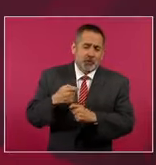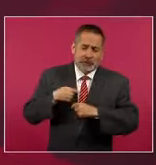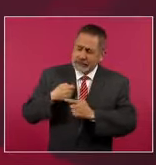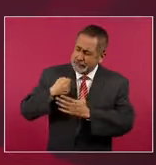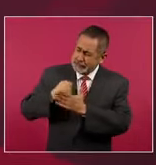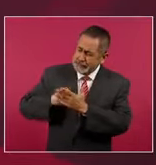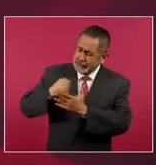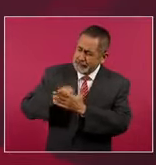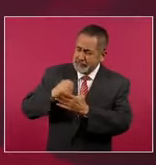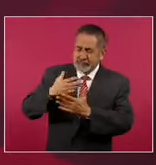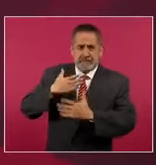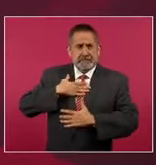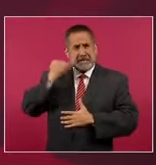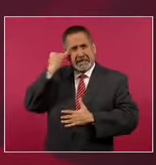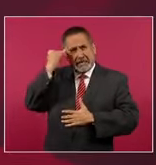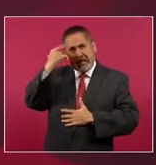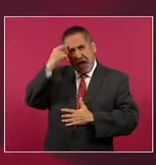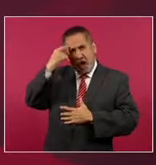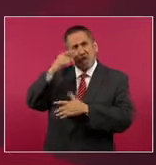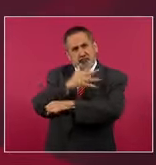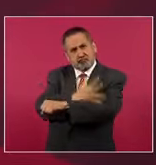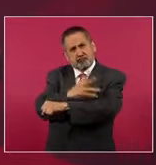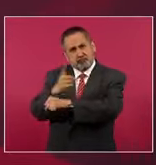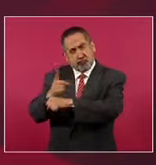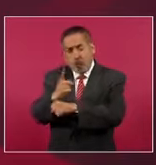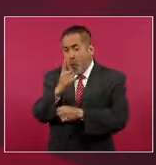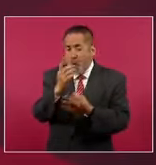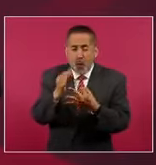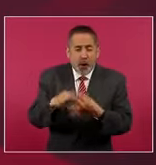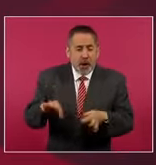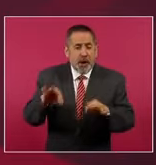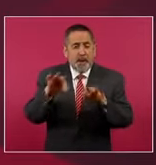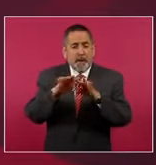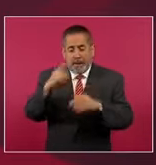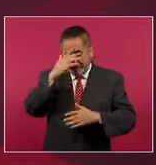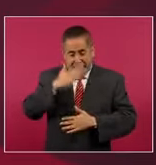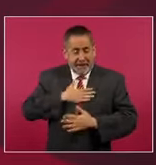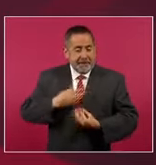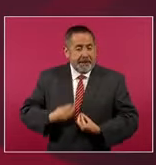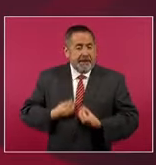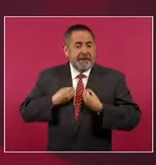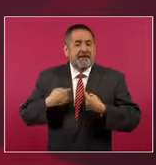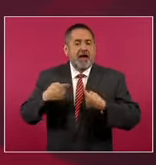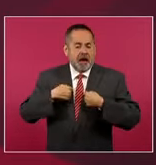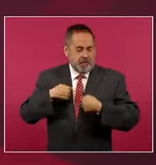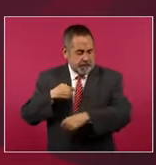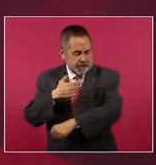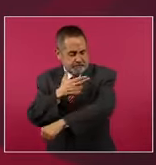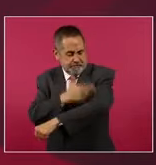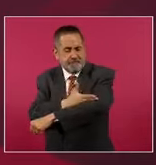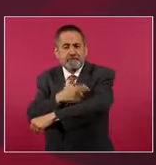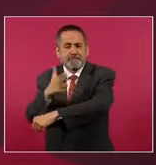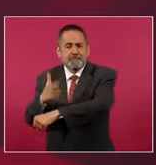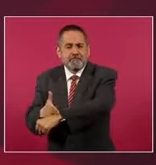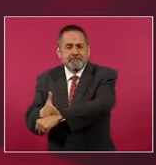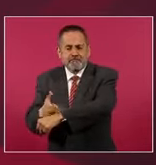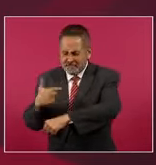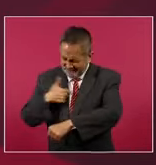luchando por mis ideales y lo que considero más importante en mi vida es mi honestidad.